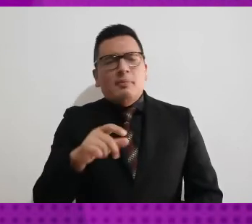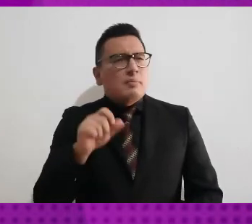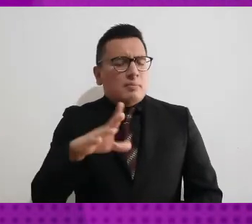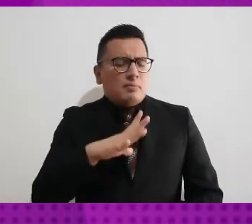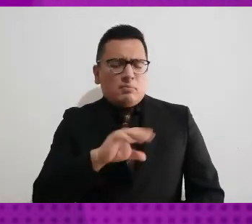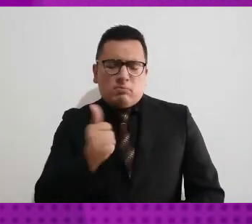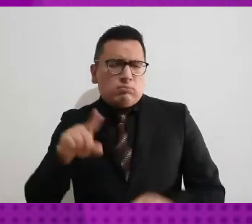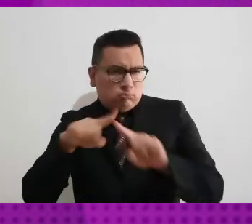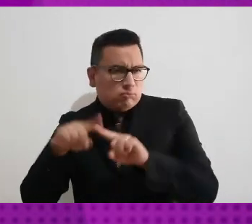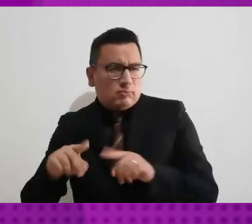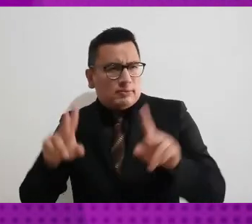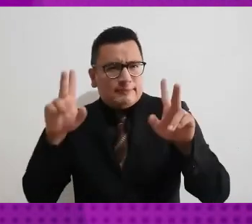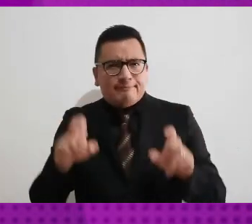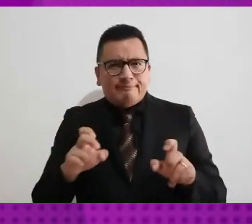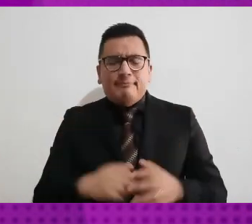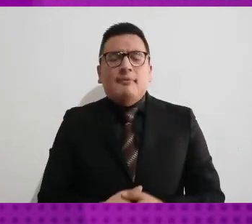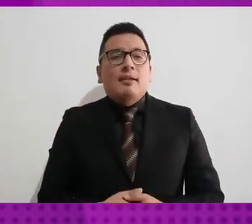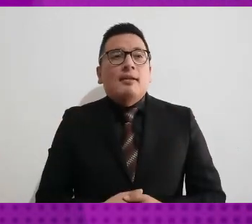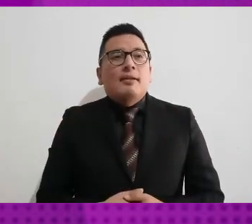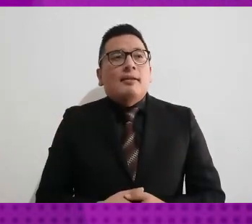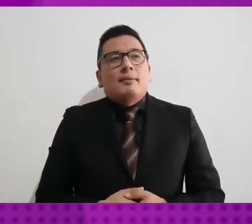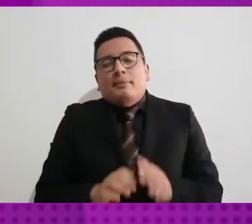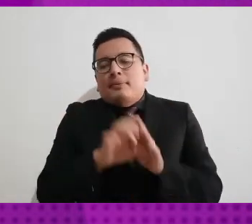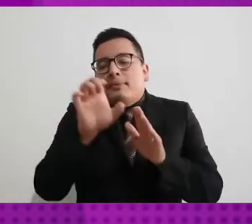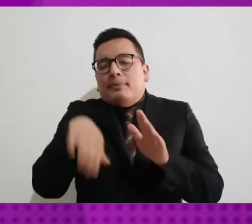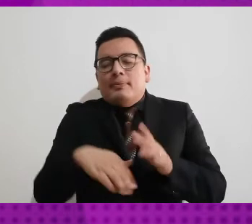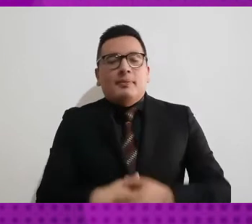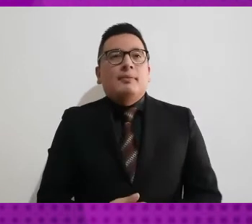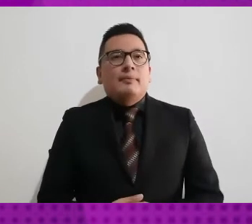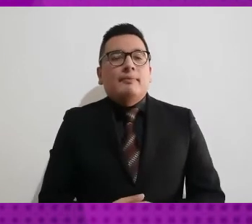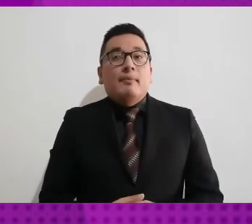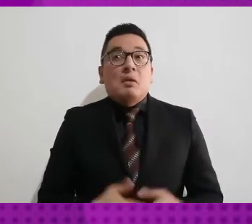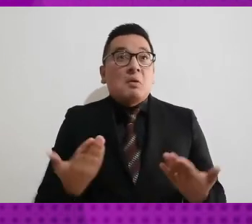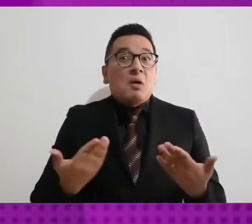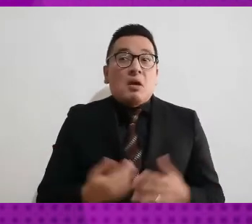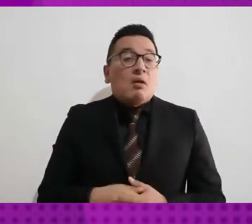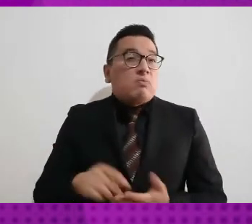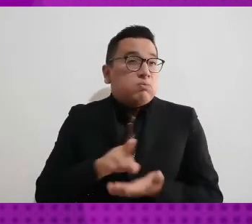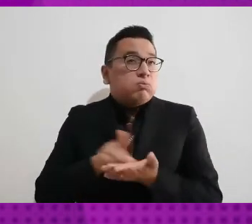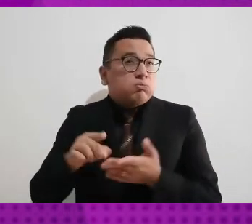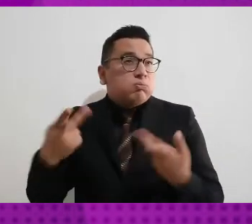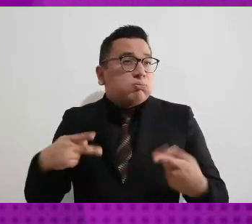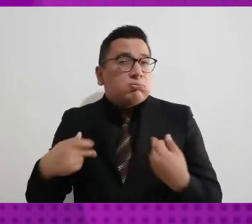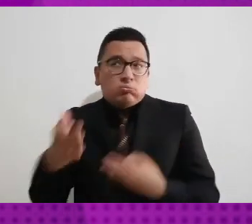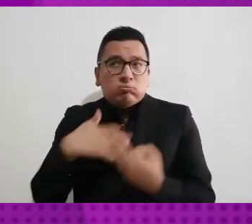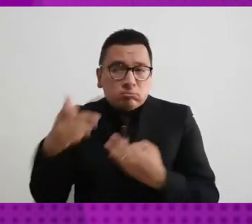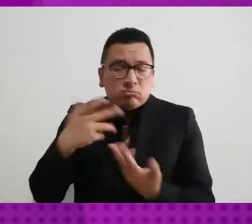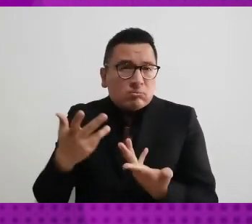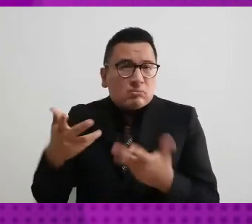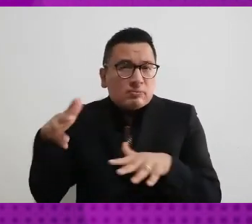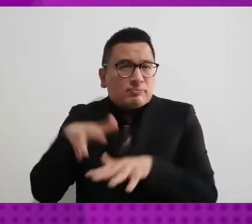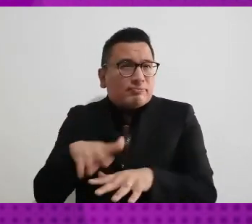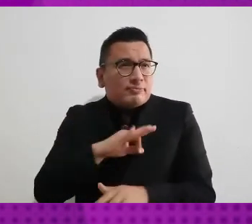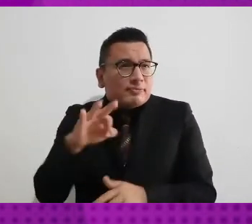instituciones electorales, querida presidenta Gaby. Ahí está el tema de la agenda a favor de la inclusión, de los derechos, lo que